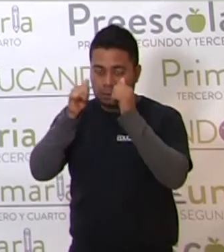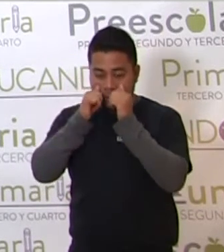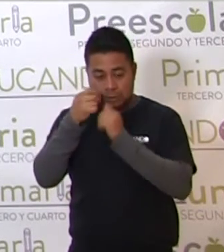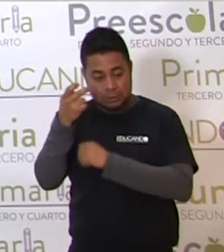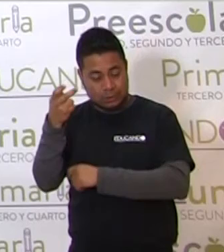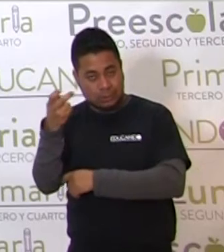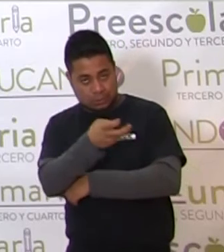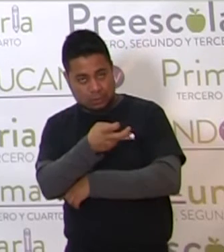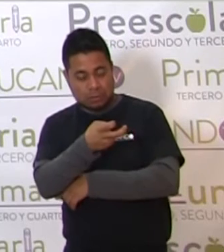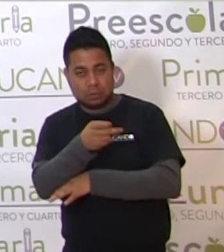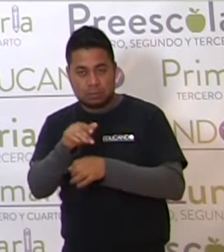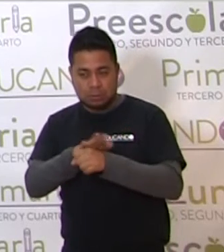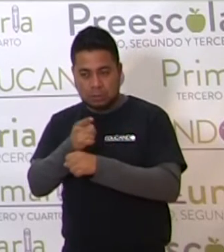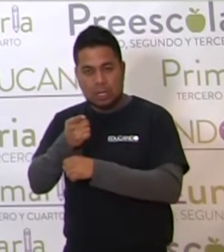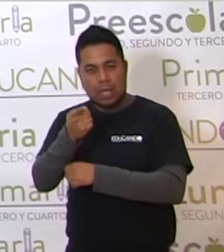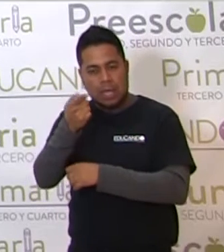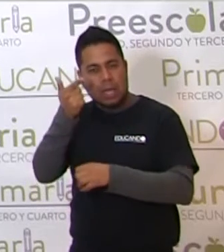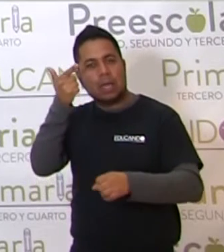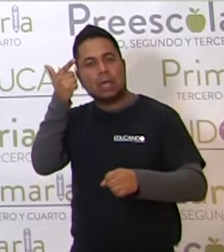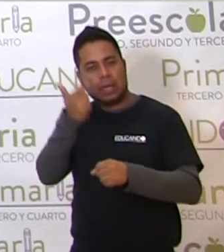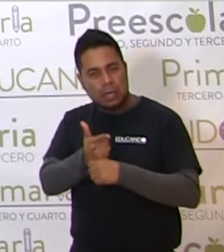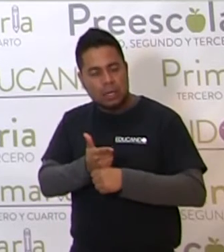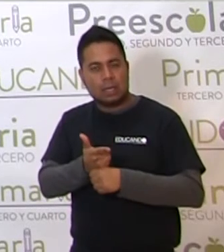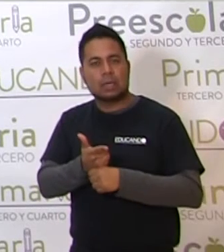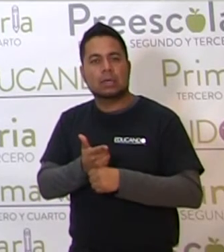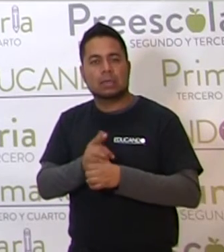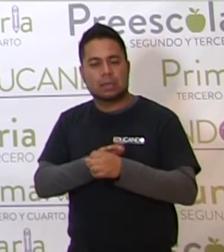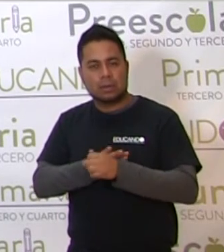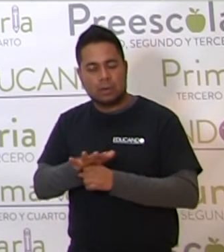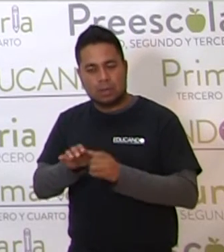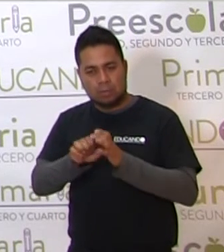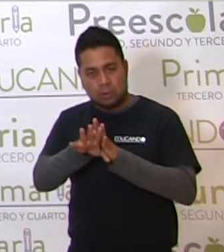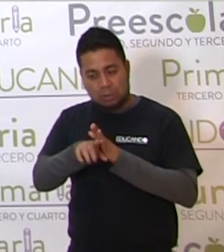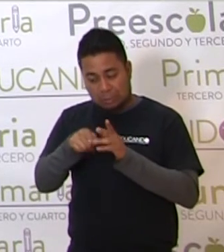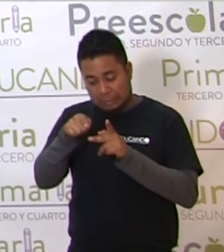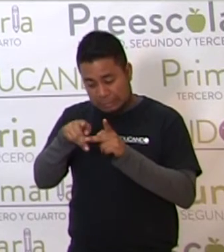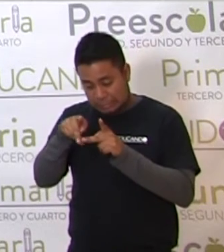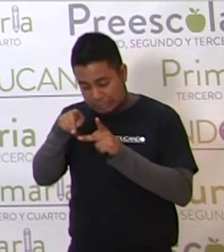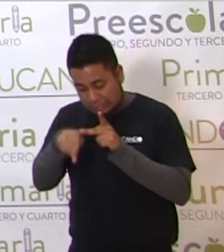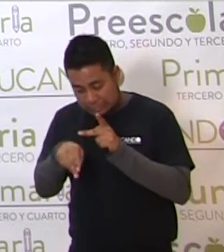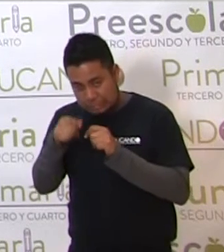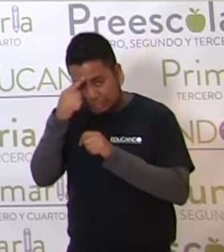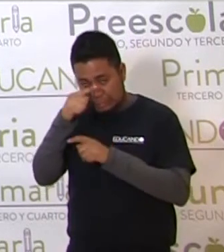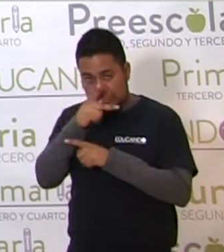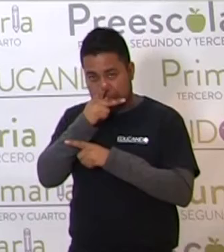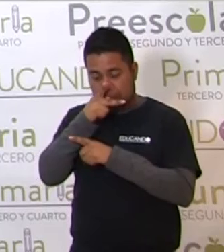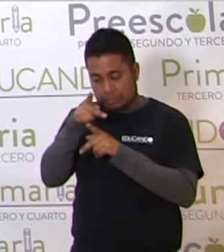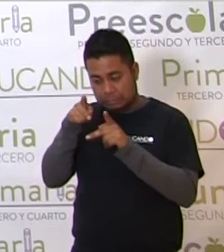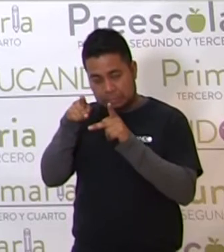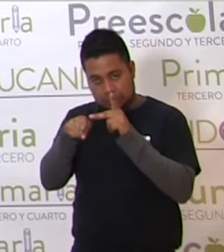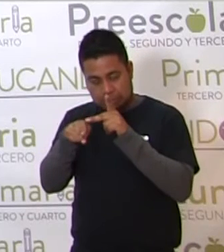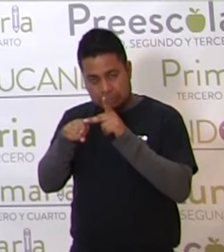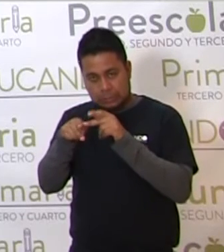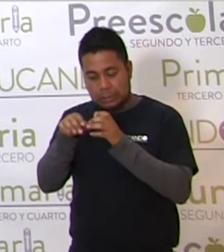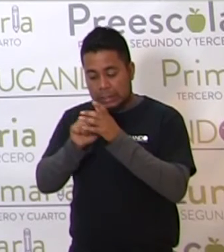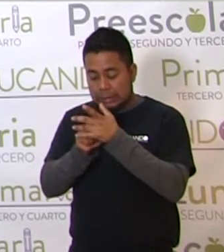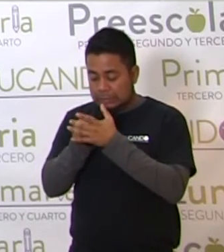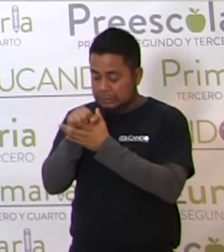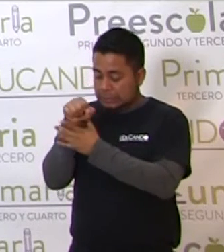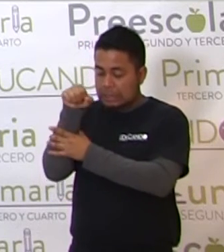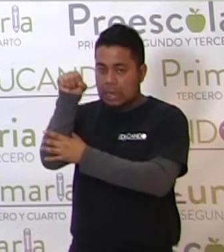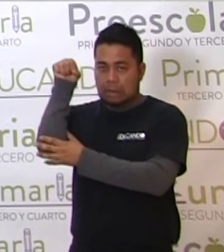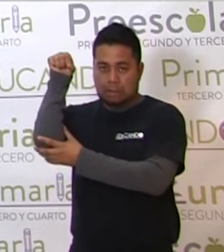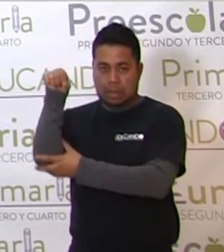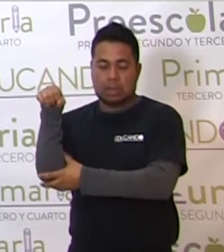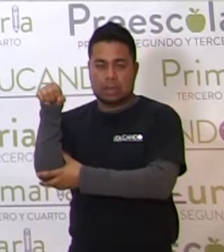esta parte porque te das cuenta de que en esta palabra estiraba